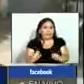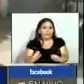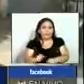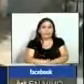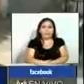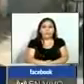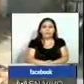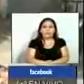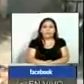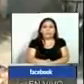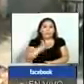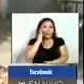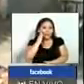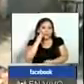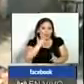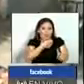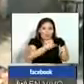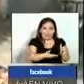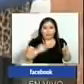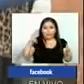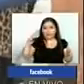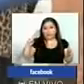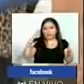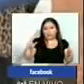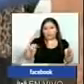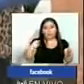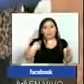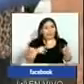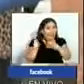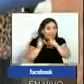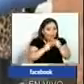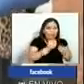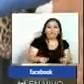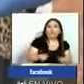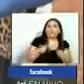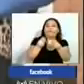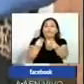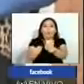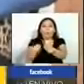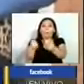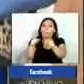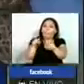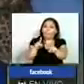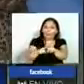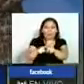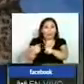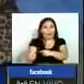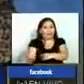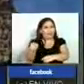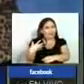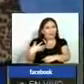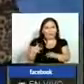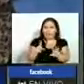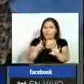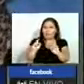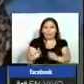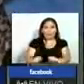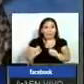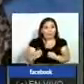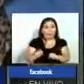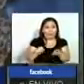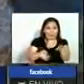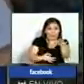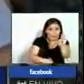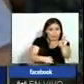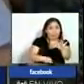La madre De la víctima Trató De entregar La petición En físico Sin embargo Le indicaron Que debía enviarlo Al